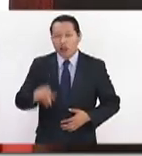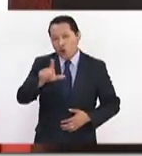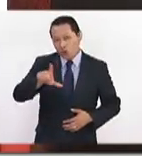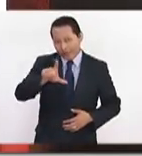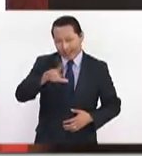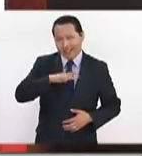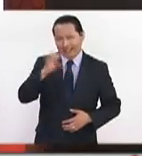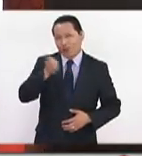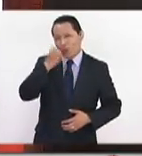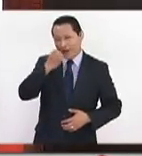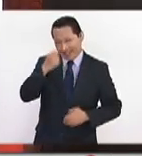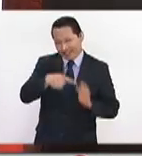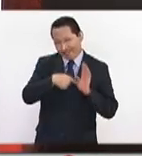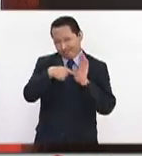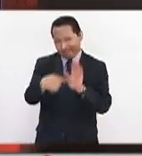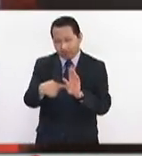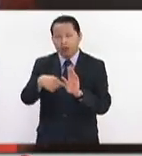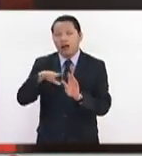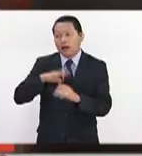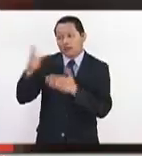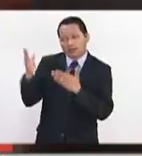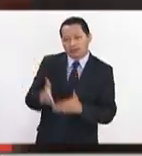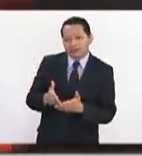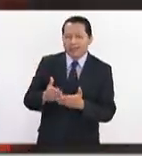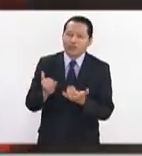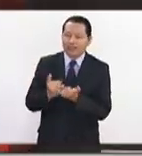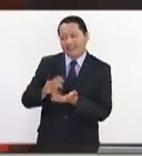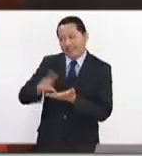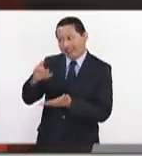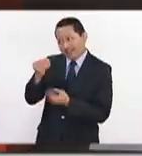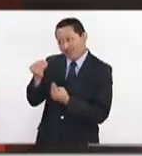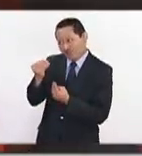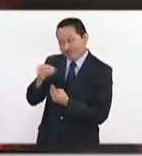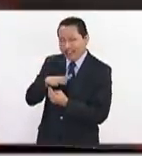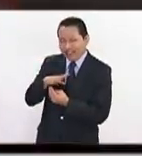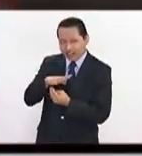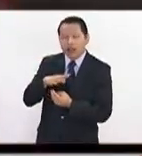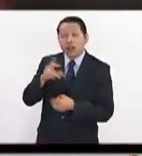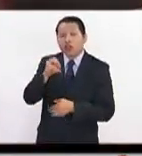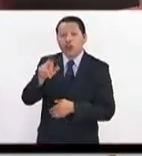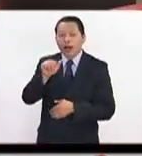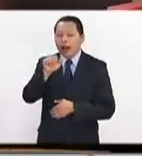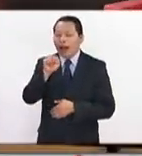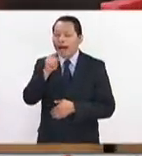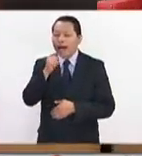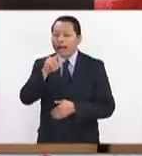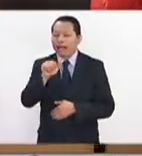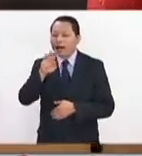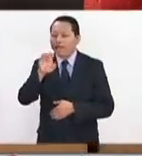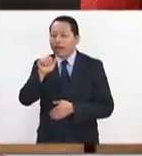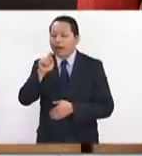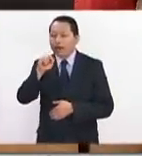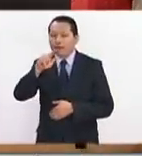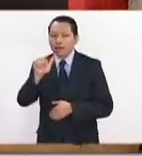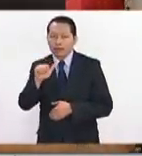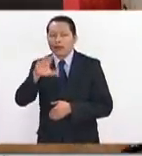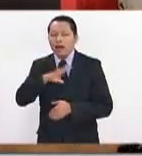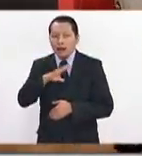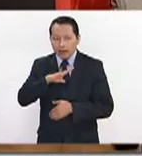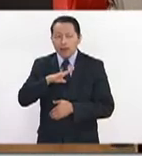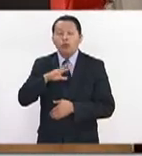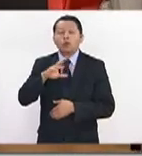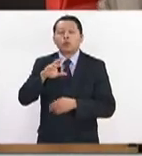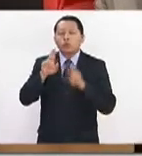Lunes de orientación vocacional, nos acompaña aquí en el estudio, pero además se lo agradecemos muchísimo a la doctora Angélica Beatriz Raya. Ella es directora de la